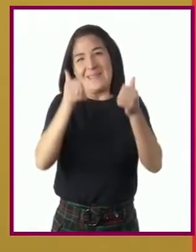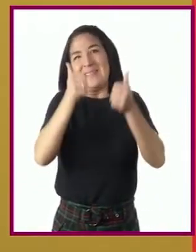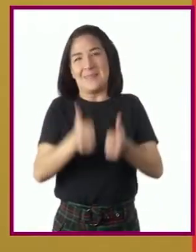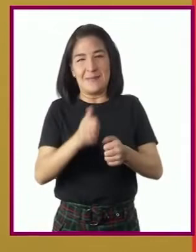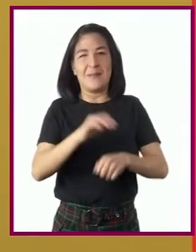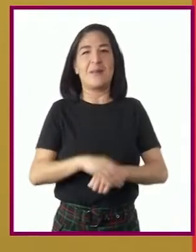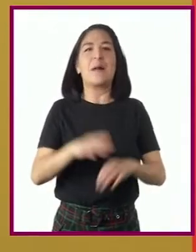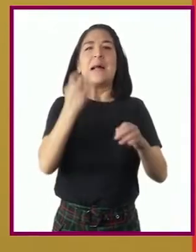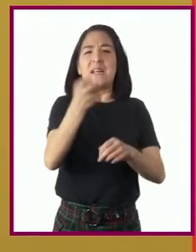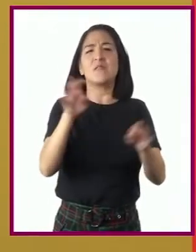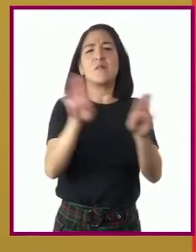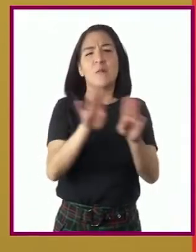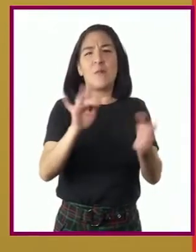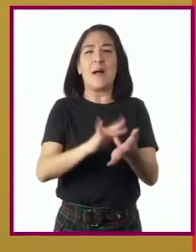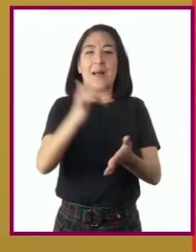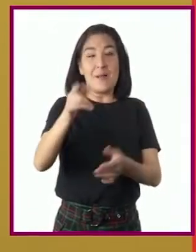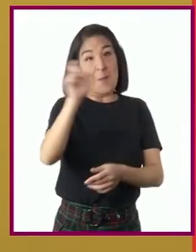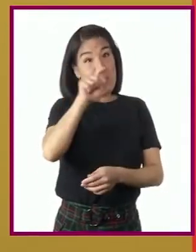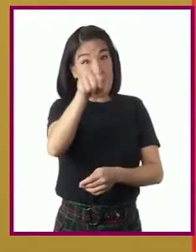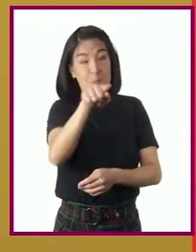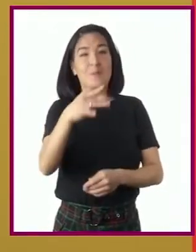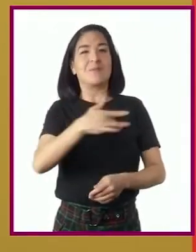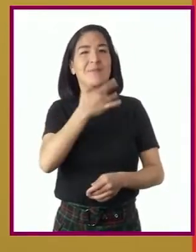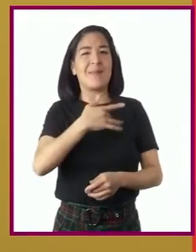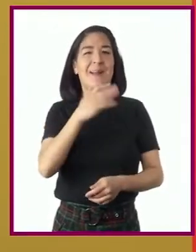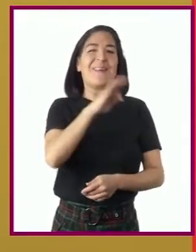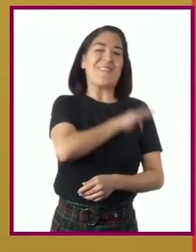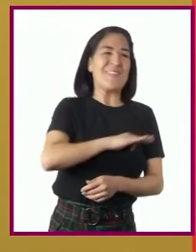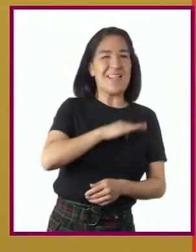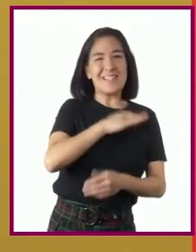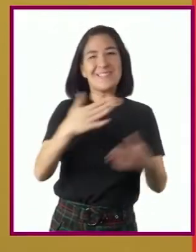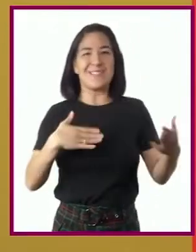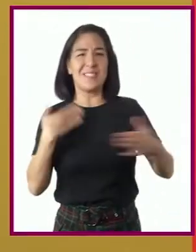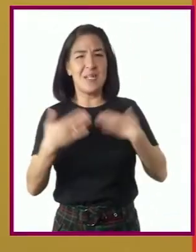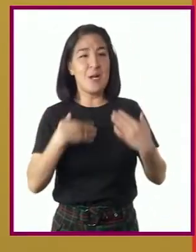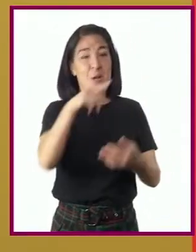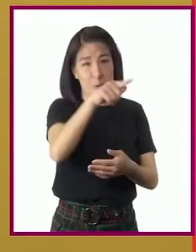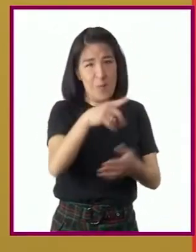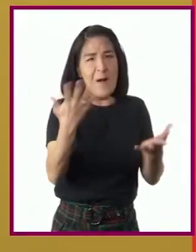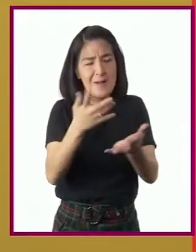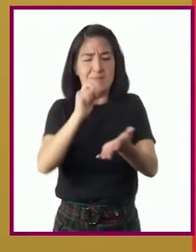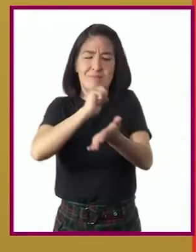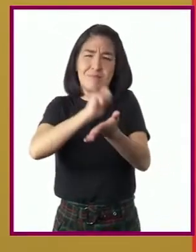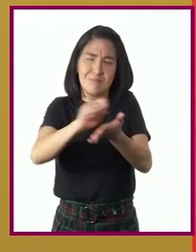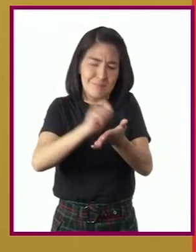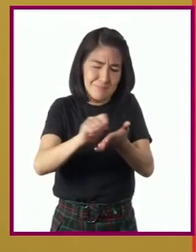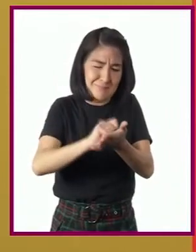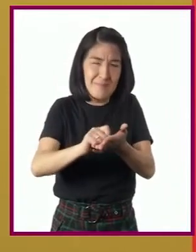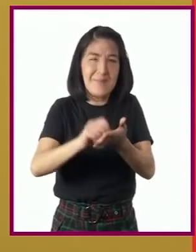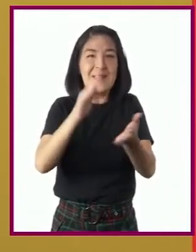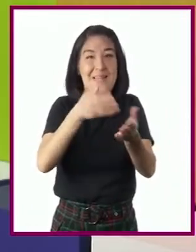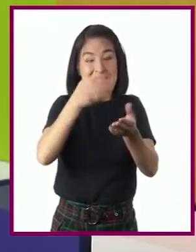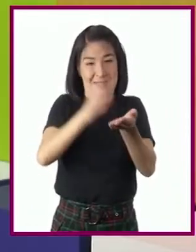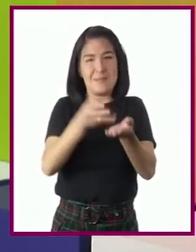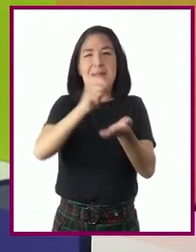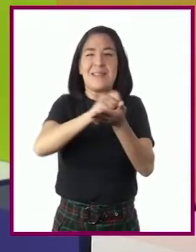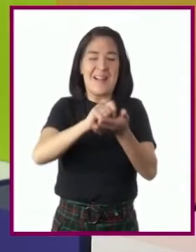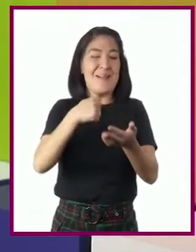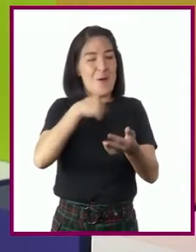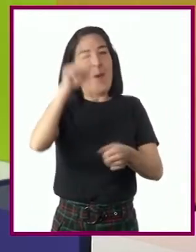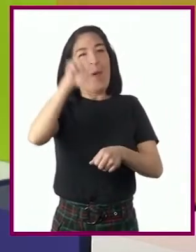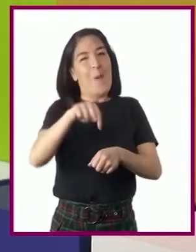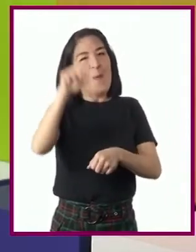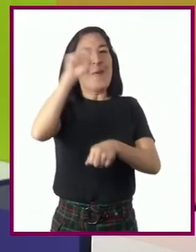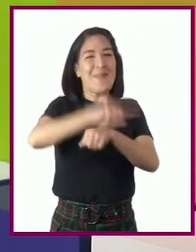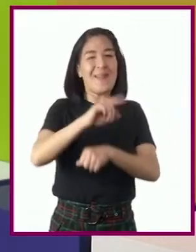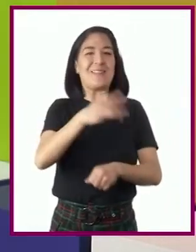Cada vez que tengan un momento feliz, agradable, escríbanlo en un papelito y métanlo a su frasco.